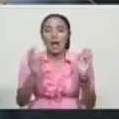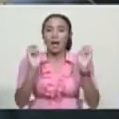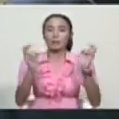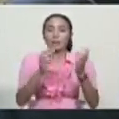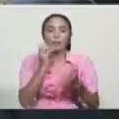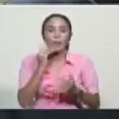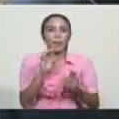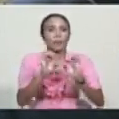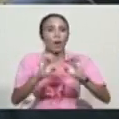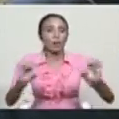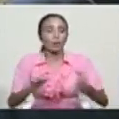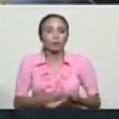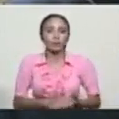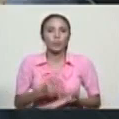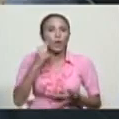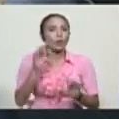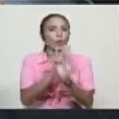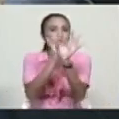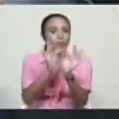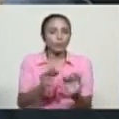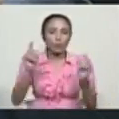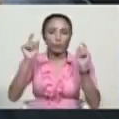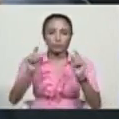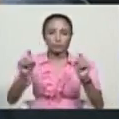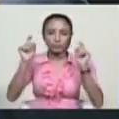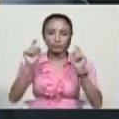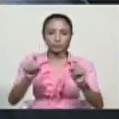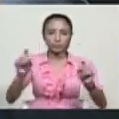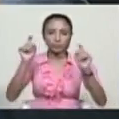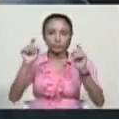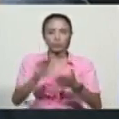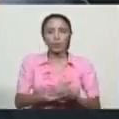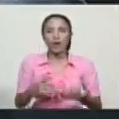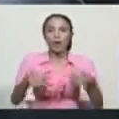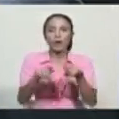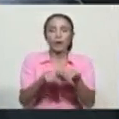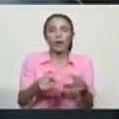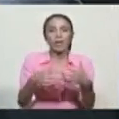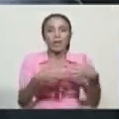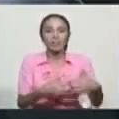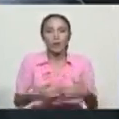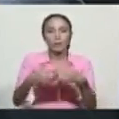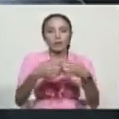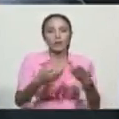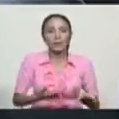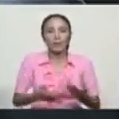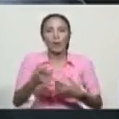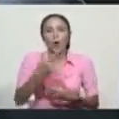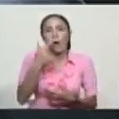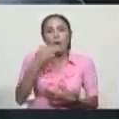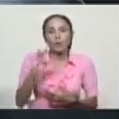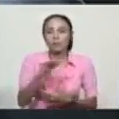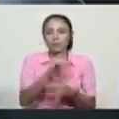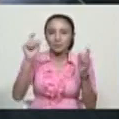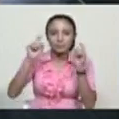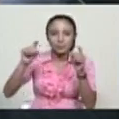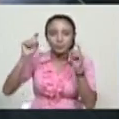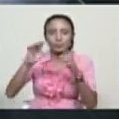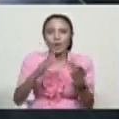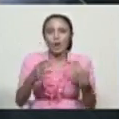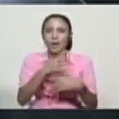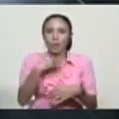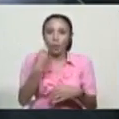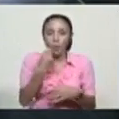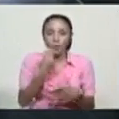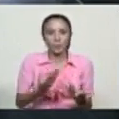educación. Seguimos educando como un francés o un norteamericano nuestra juventud y al ciudadano. Y esto se